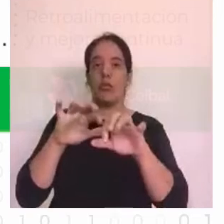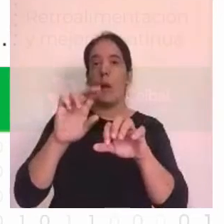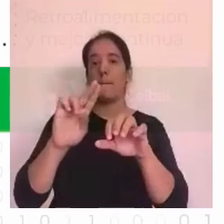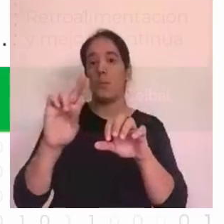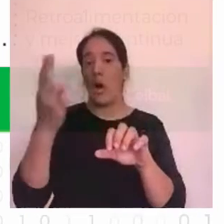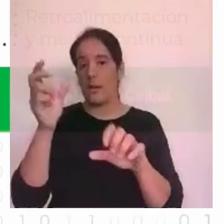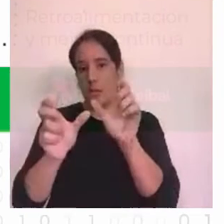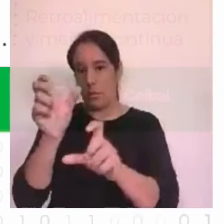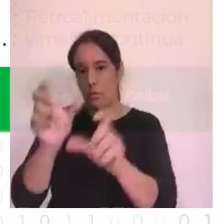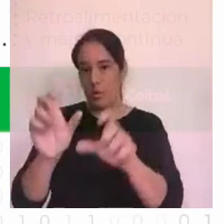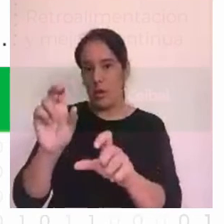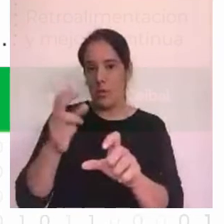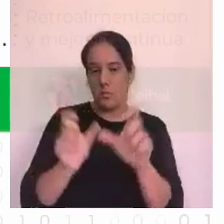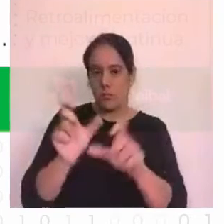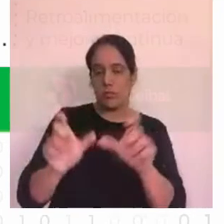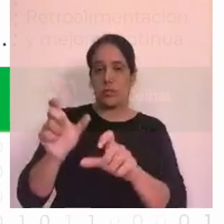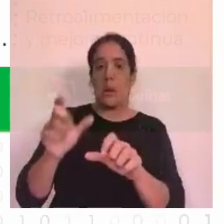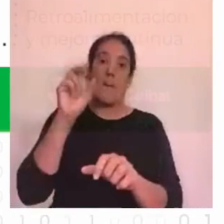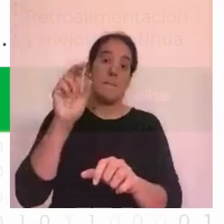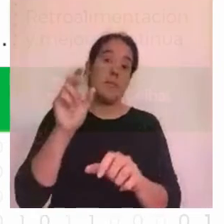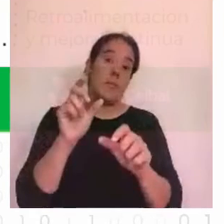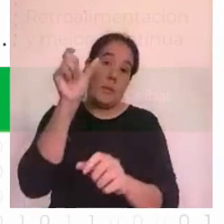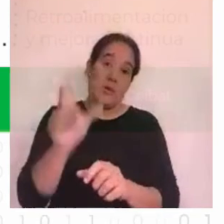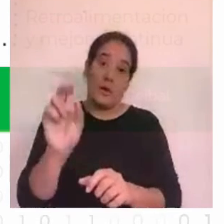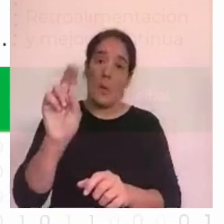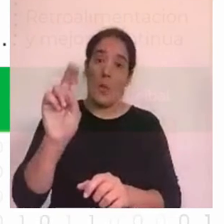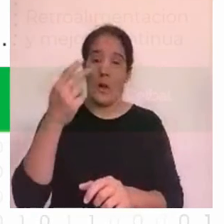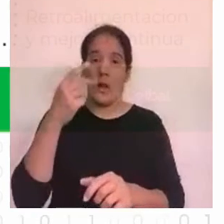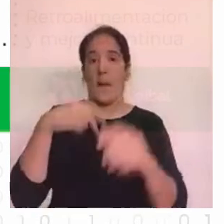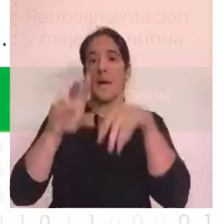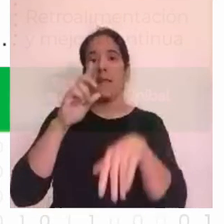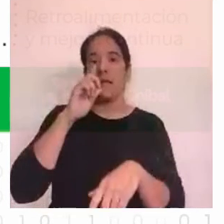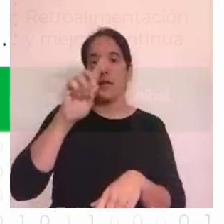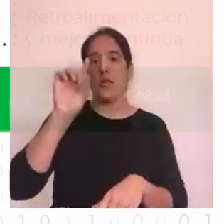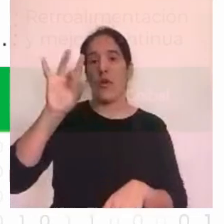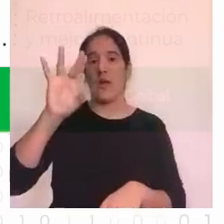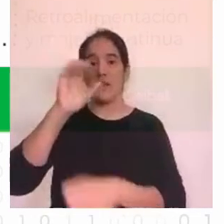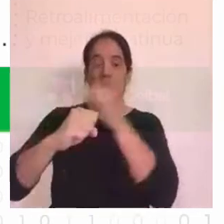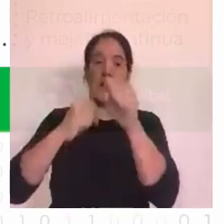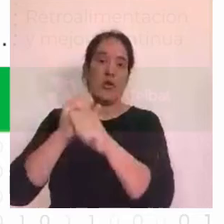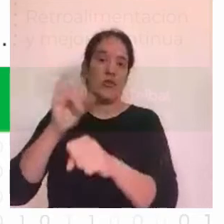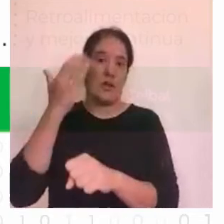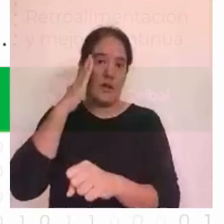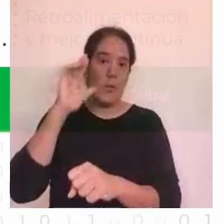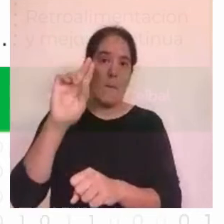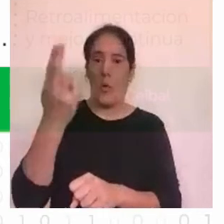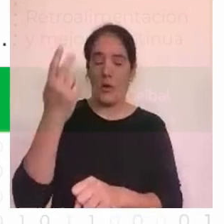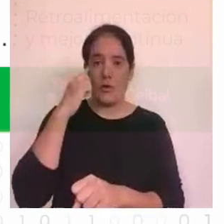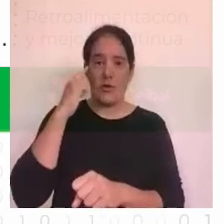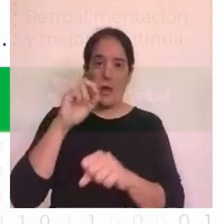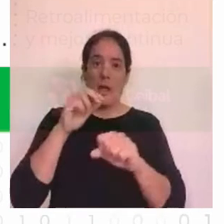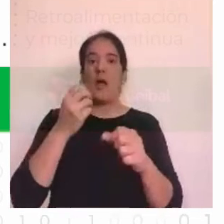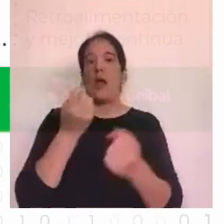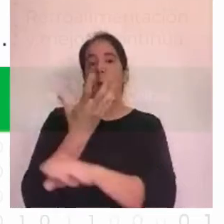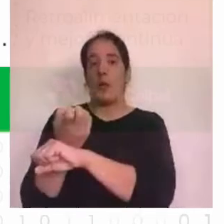ejemplo, considerar fallecidos a las personas que tengan más de 115 años. También la identificación de duplicados es un